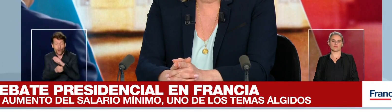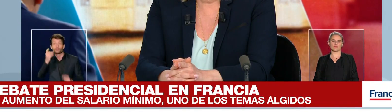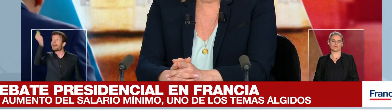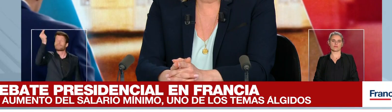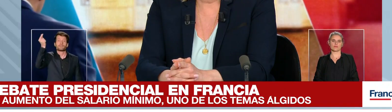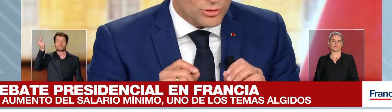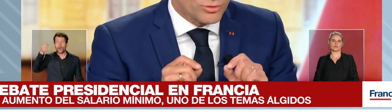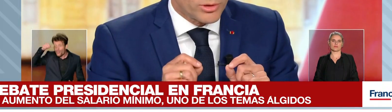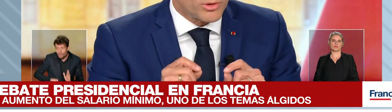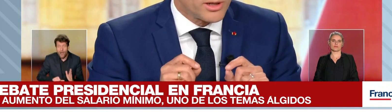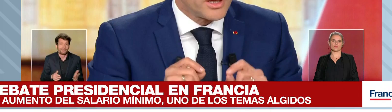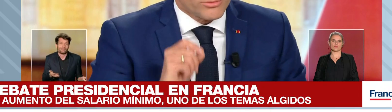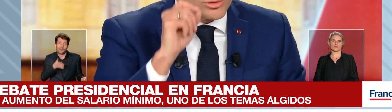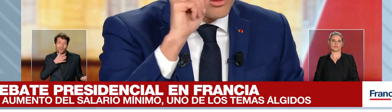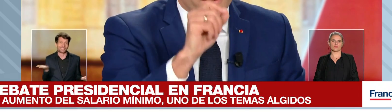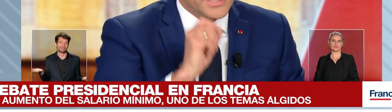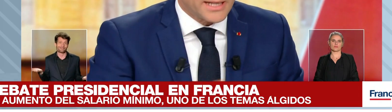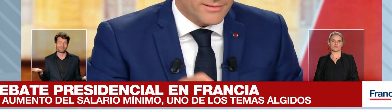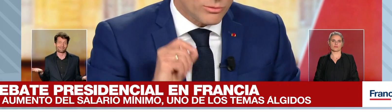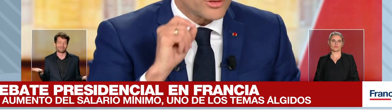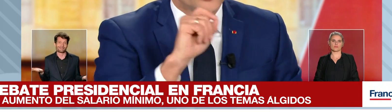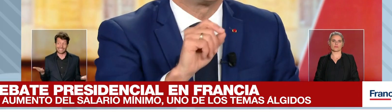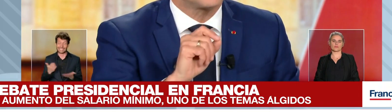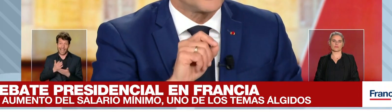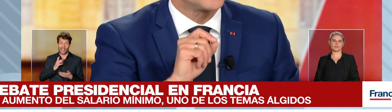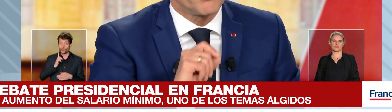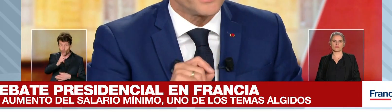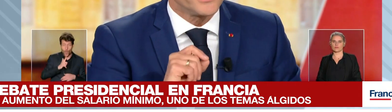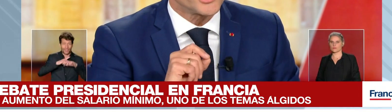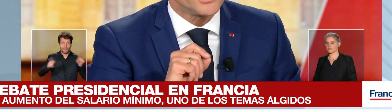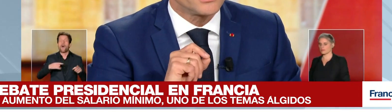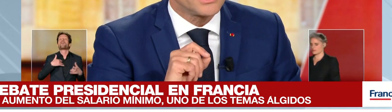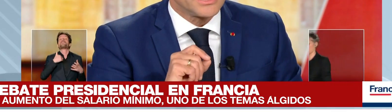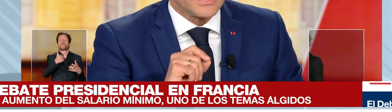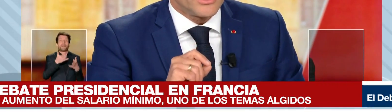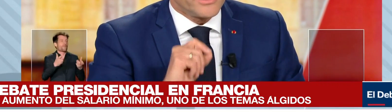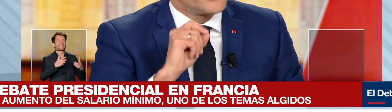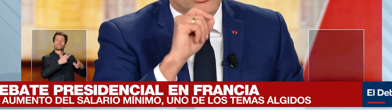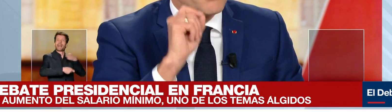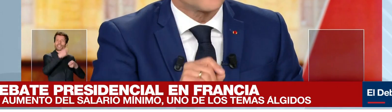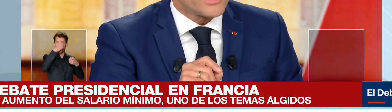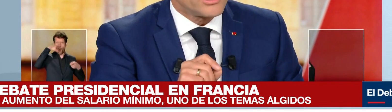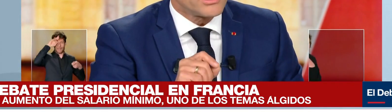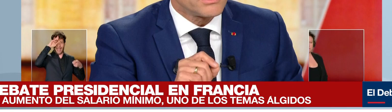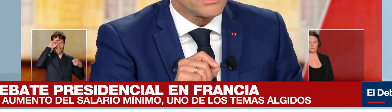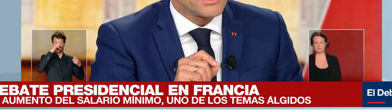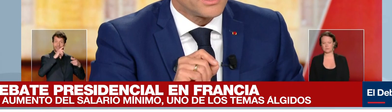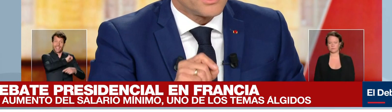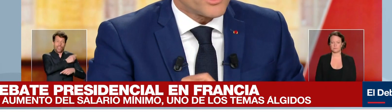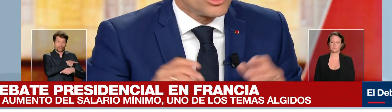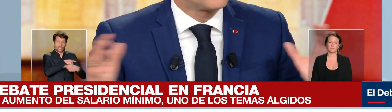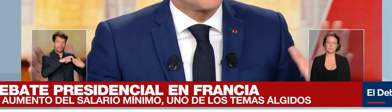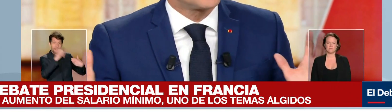Y es lo que nosotros lanzamos. Hay una diferencia entre usted y yo. Lo que usted declaró es que usted quiere salir del mercado europeo de la energía. Y es un